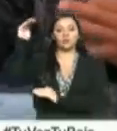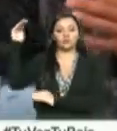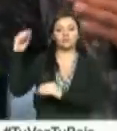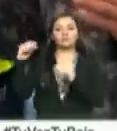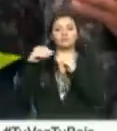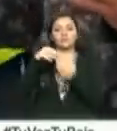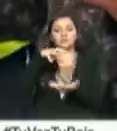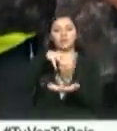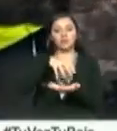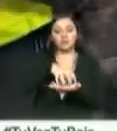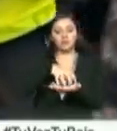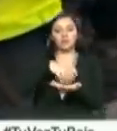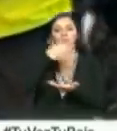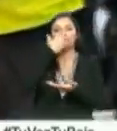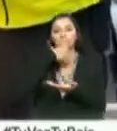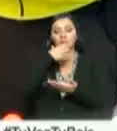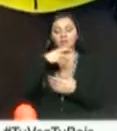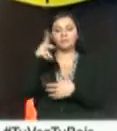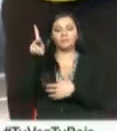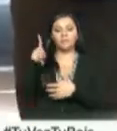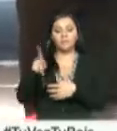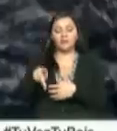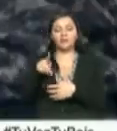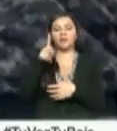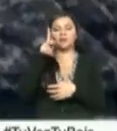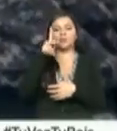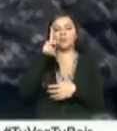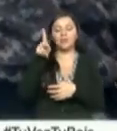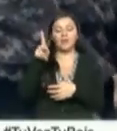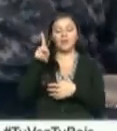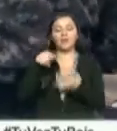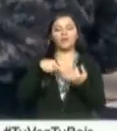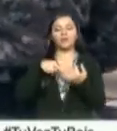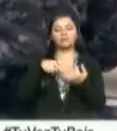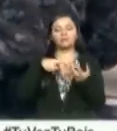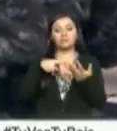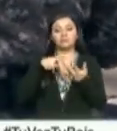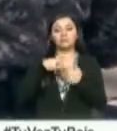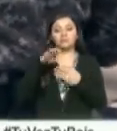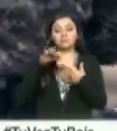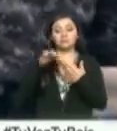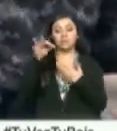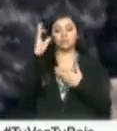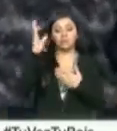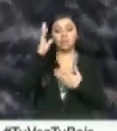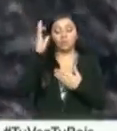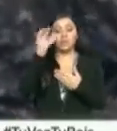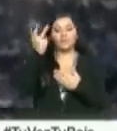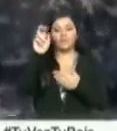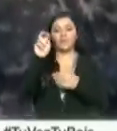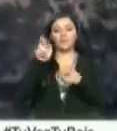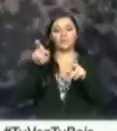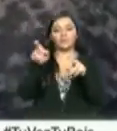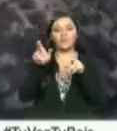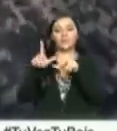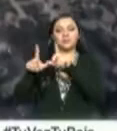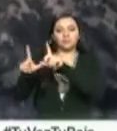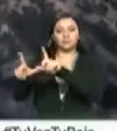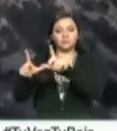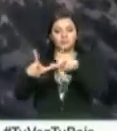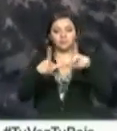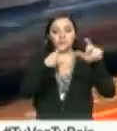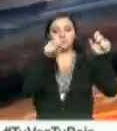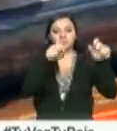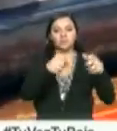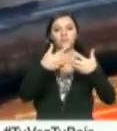cantones Ambato, Píllaro, Pelileo, Patate, Ceballos y Quero se emitieron 20 permisos de funcionamiento a talleres en donde se fabrica